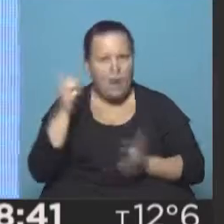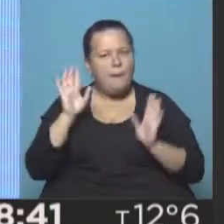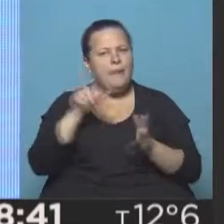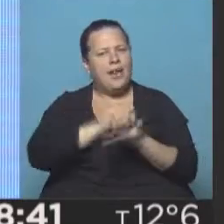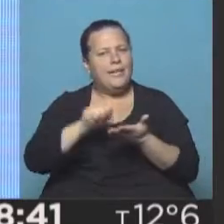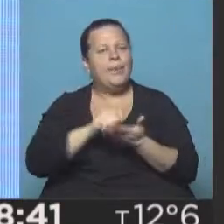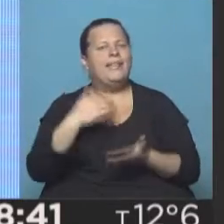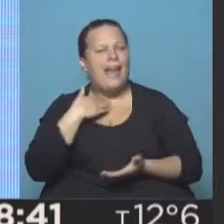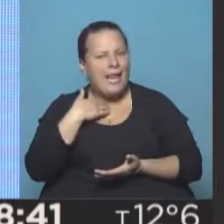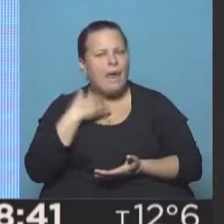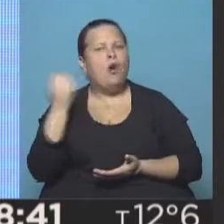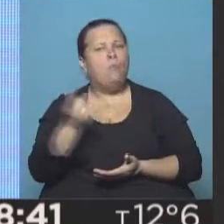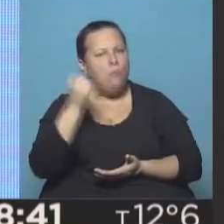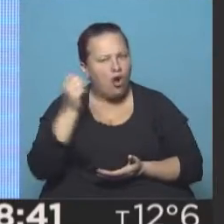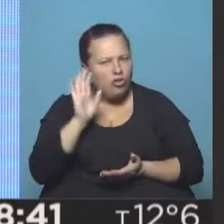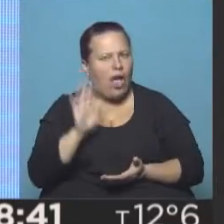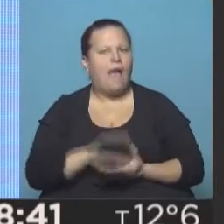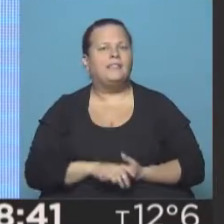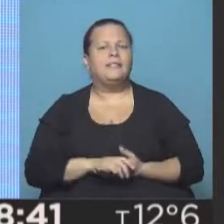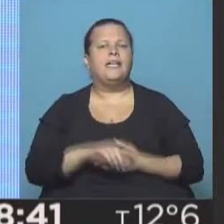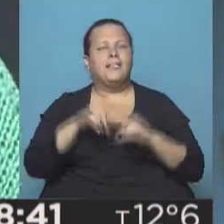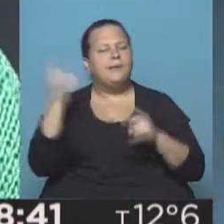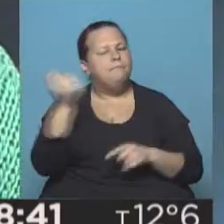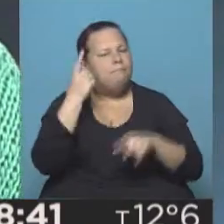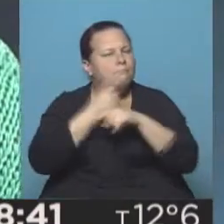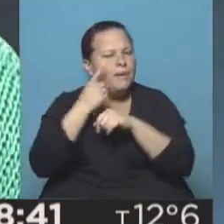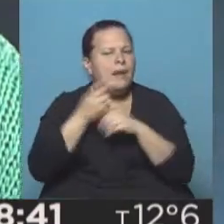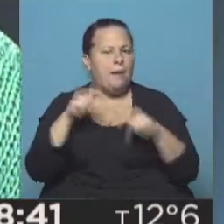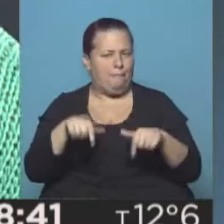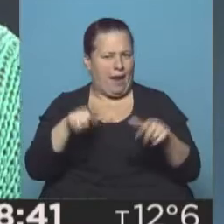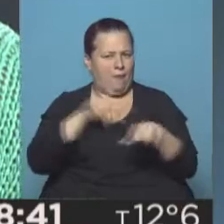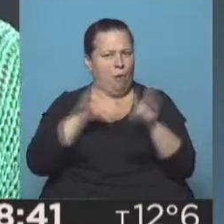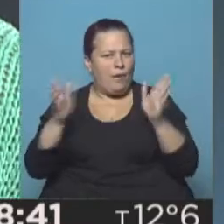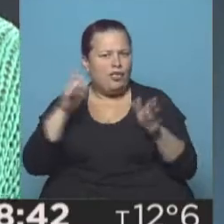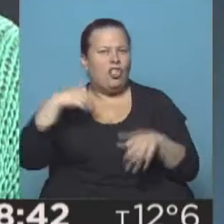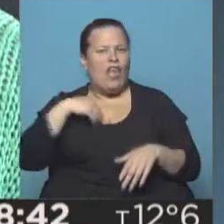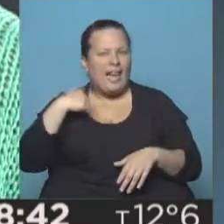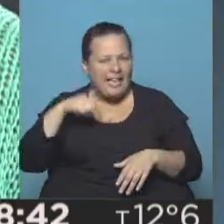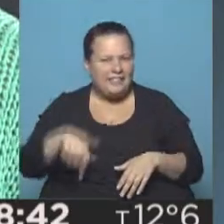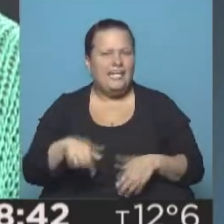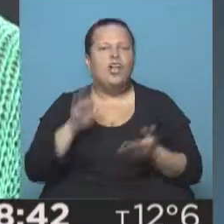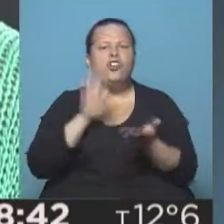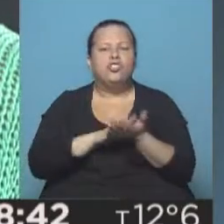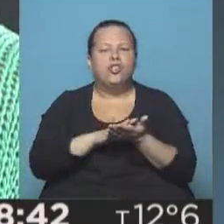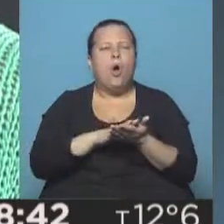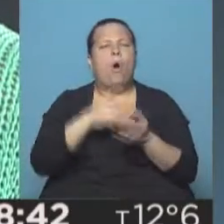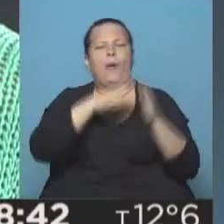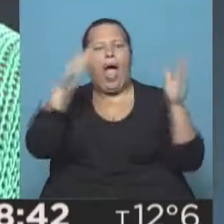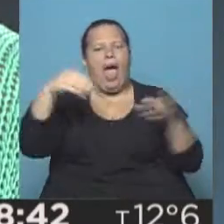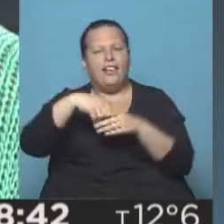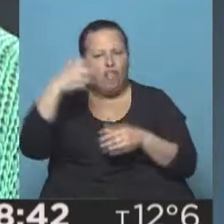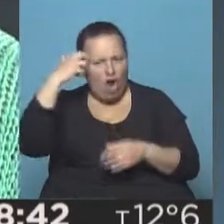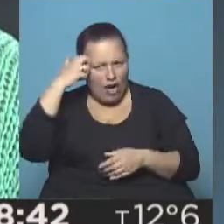Has escrito un libro muy importante y muy fundamental, creo yo, para esta etapa de la vida del país, que tiene que ver con lo que se ha vivido en el Congreso